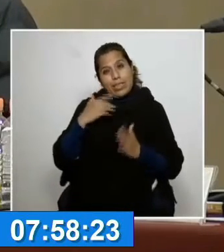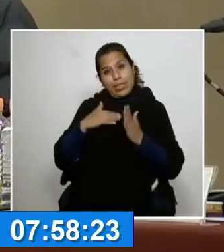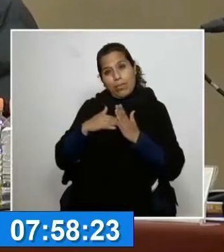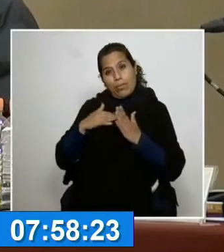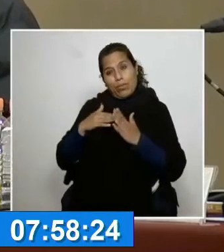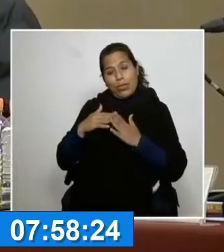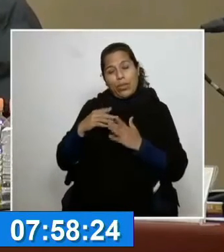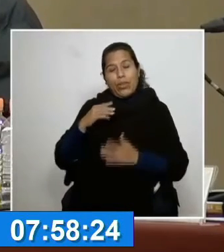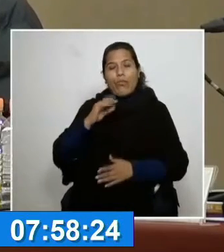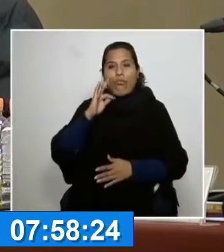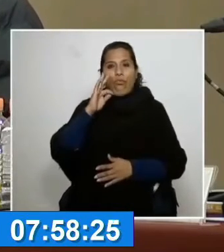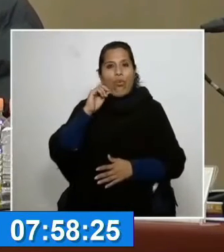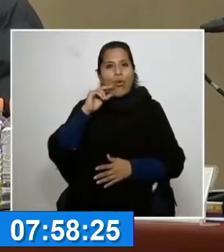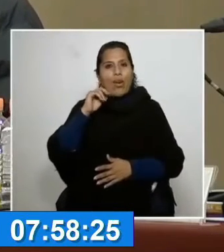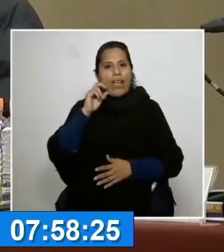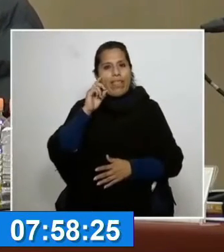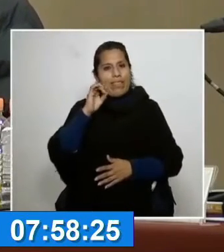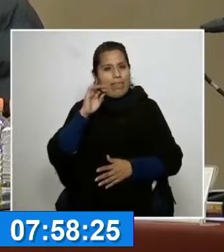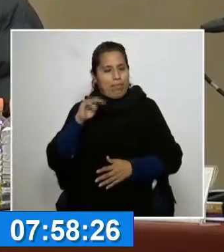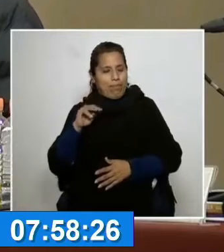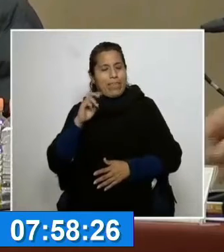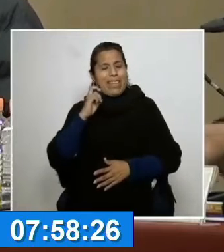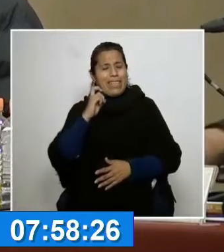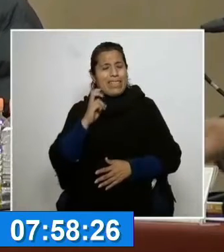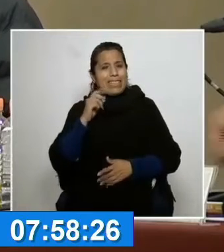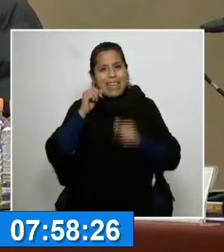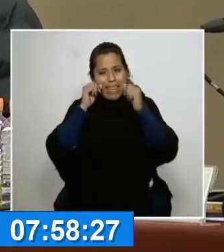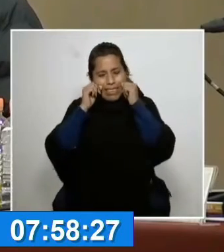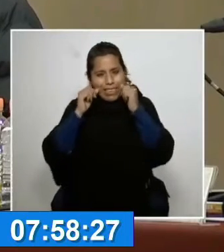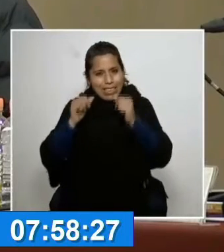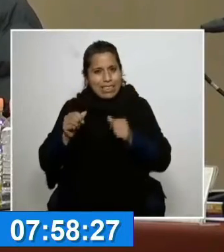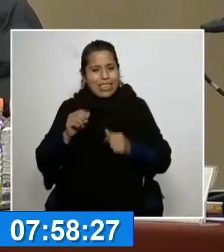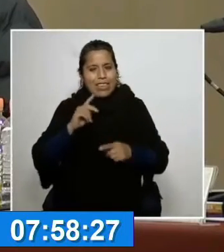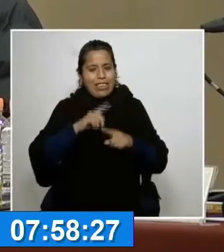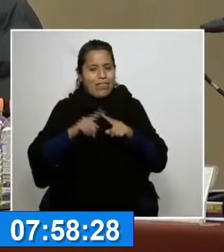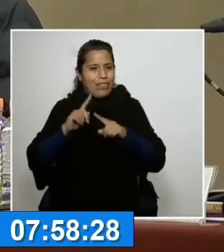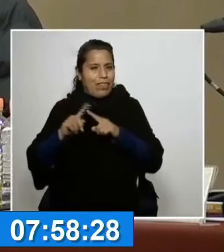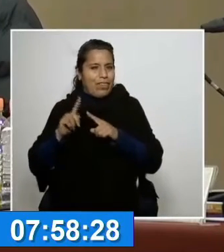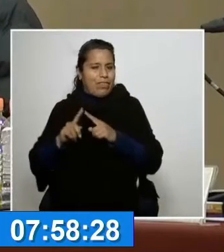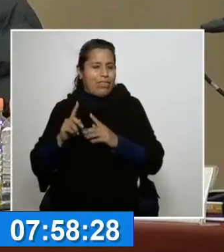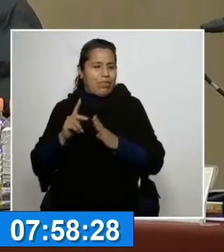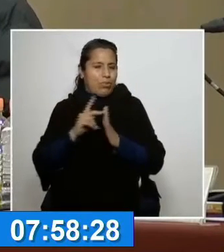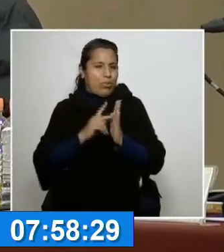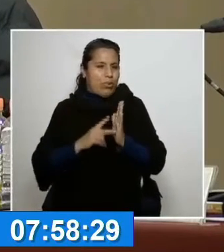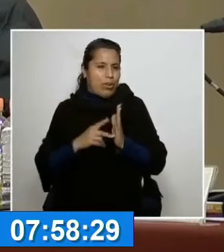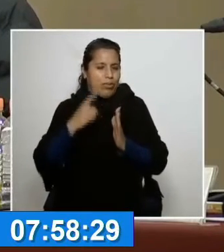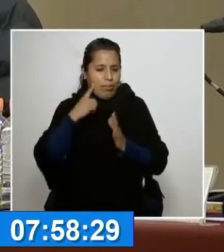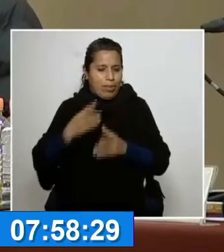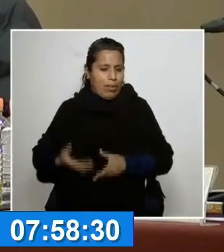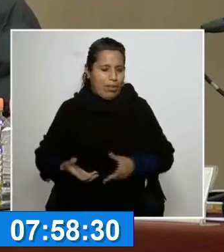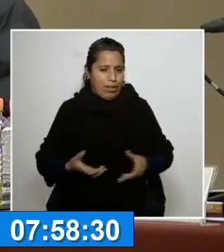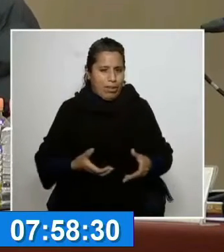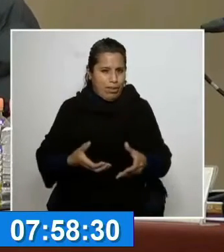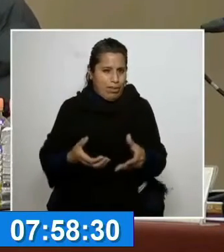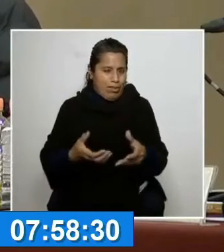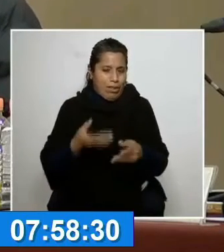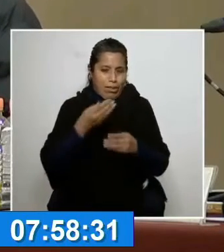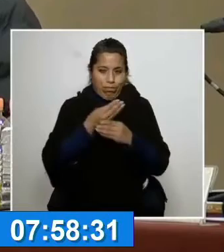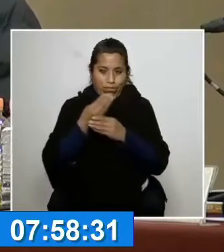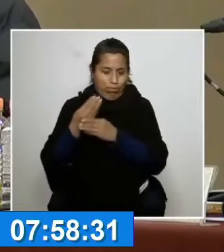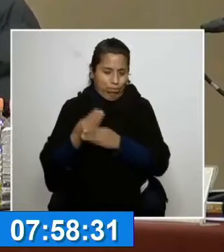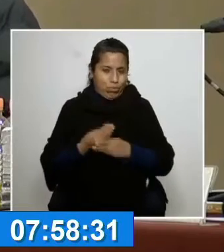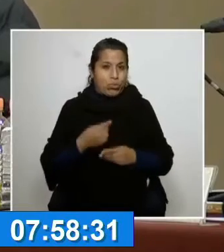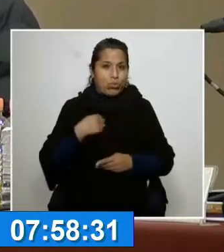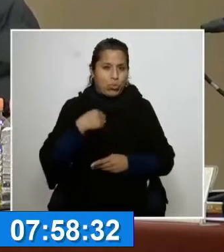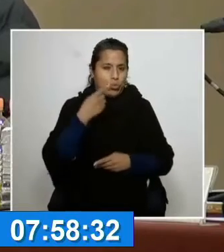adelantó que se encuentra en etapa de análisis la modernización del libramiento Frenillo, que consiste en la ampliación a